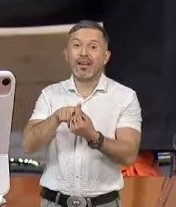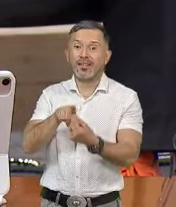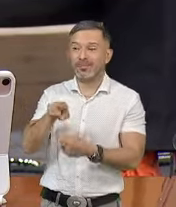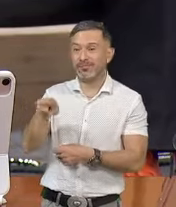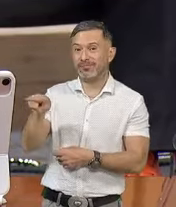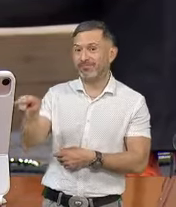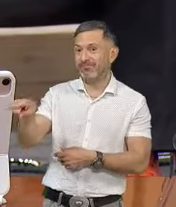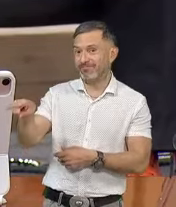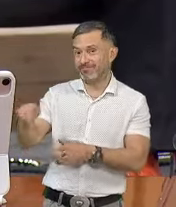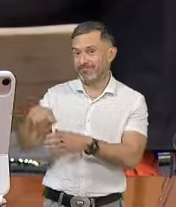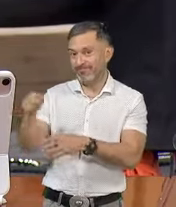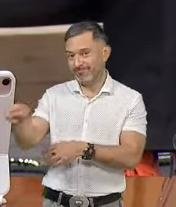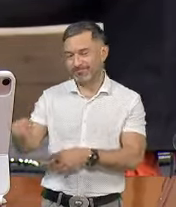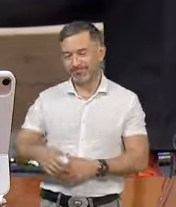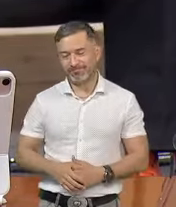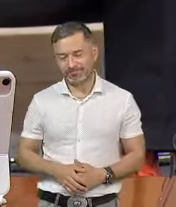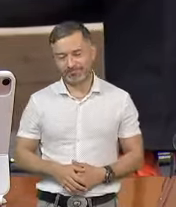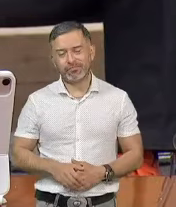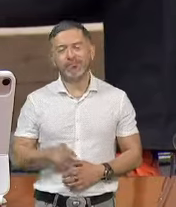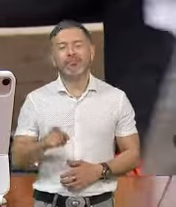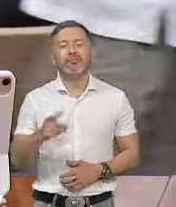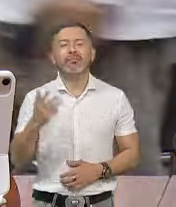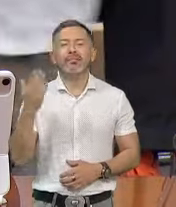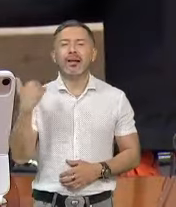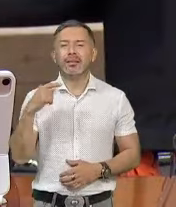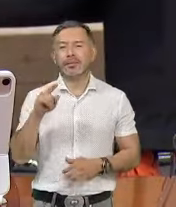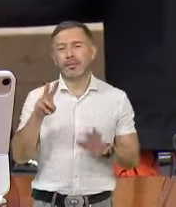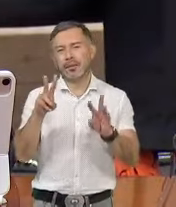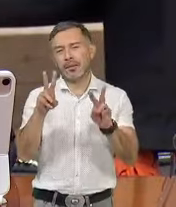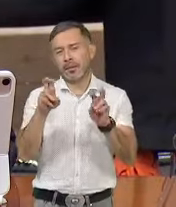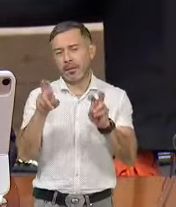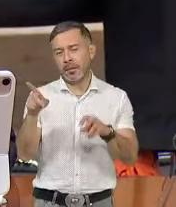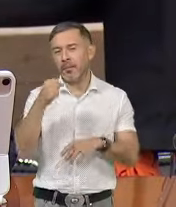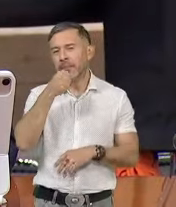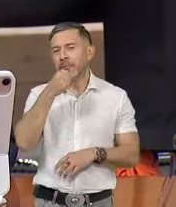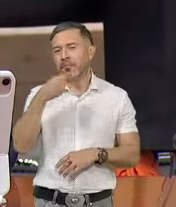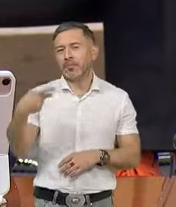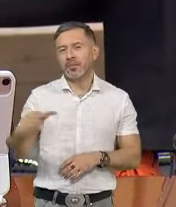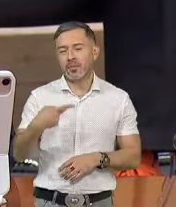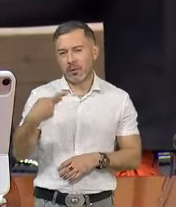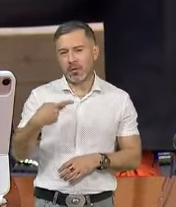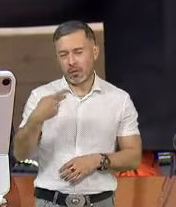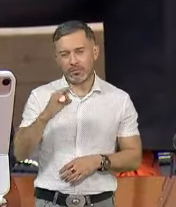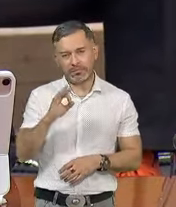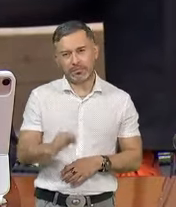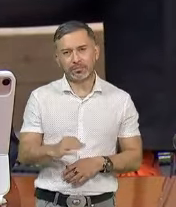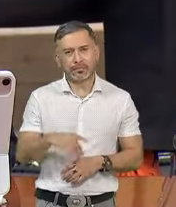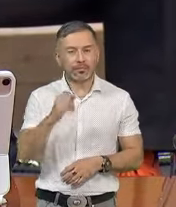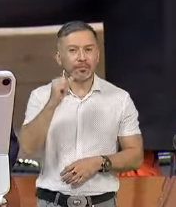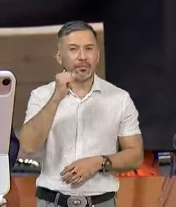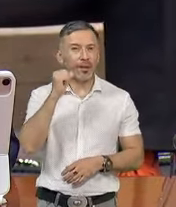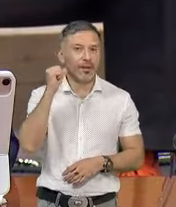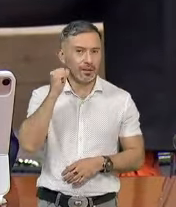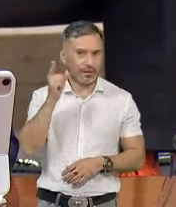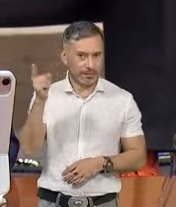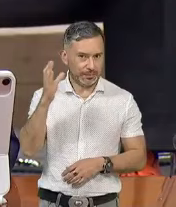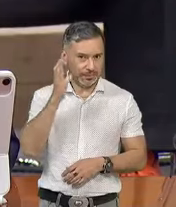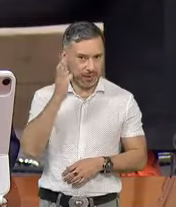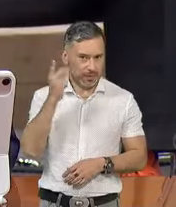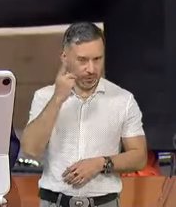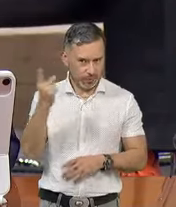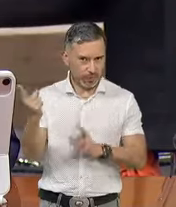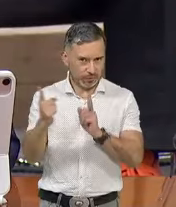este a mí me preguntaron sobre este tema justamente ayer en la cámara de